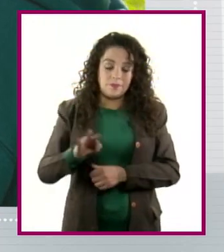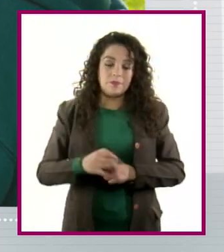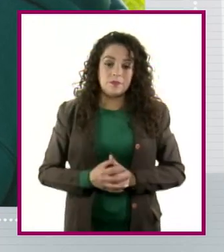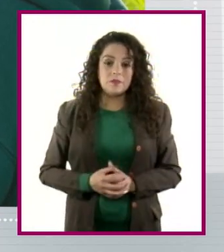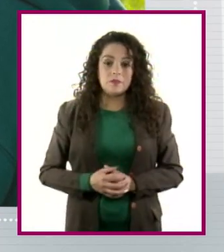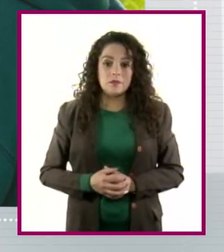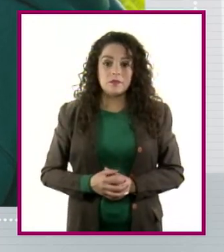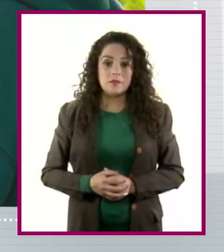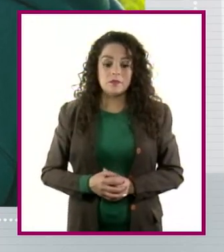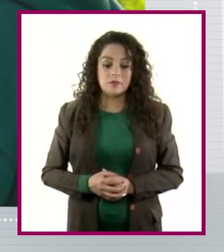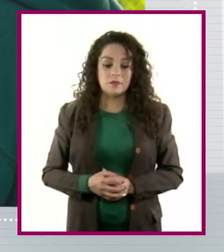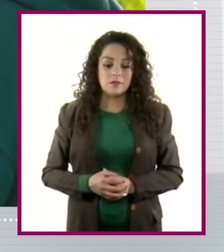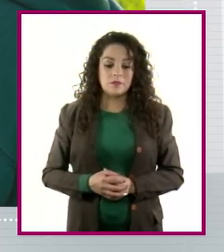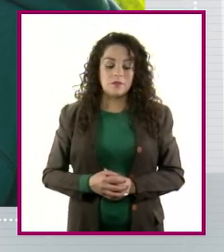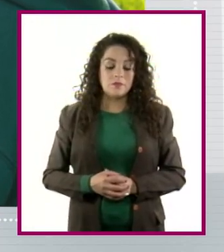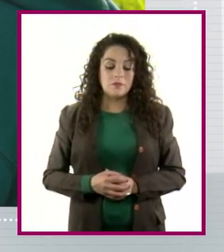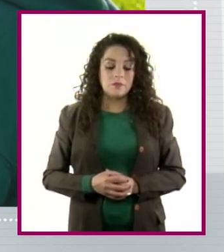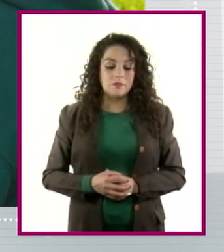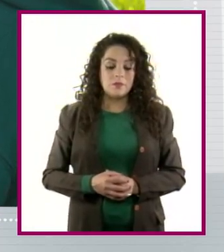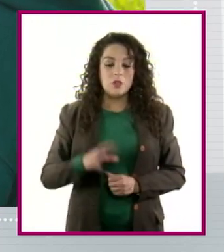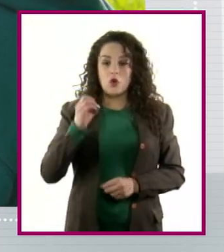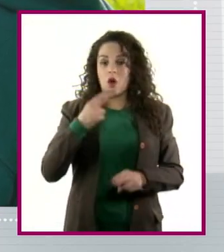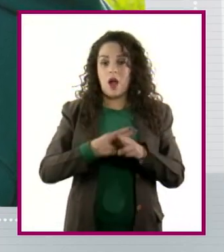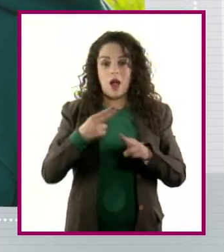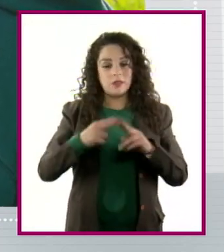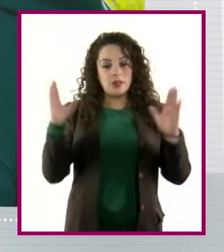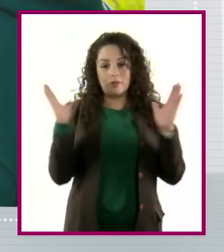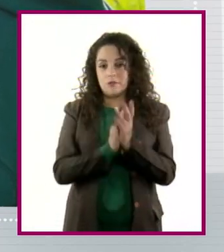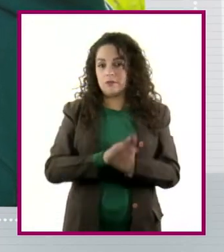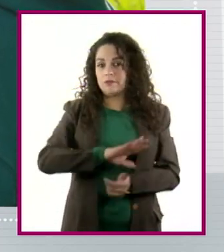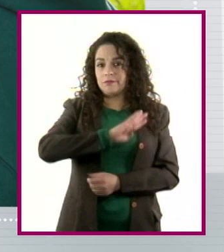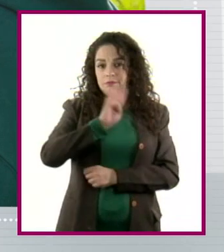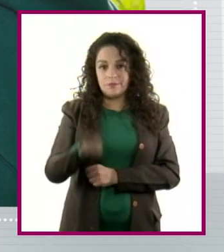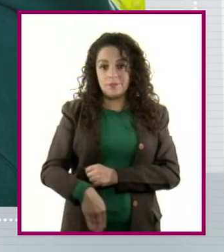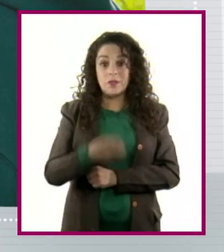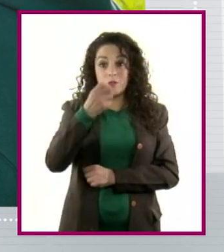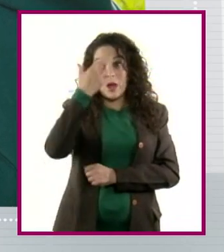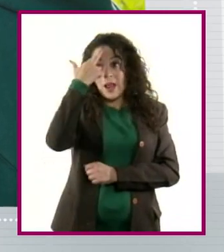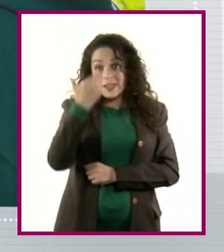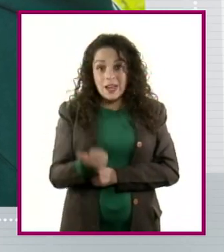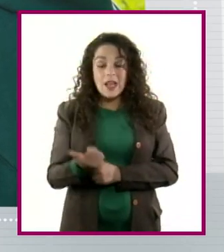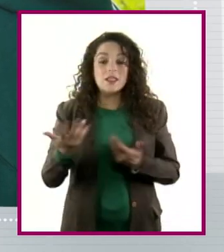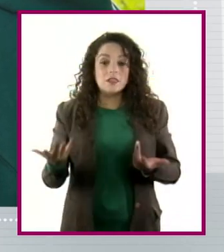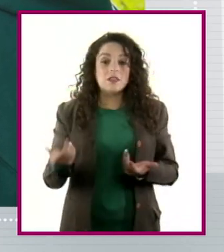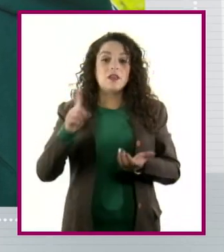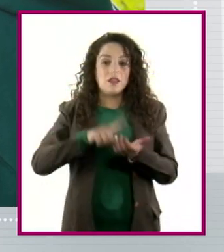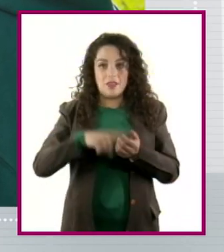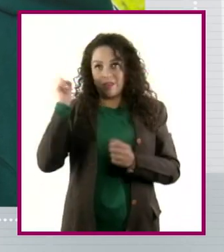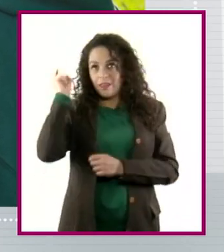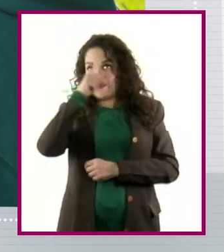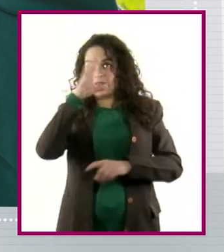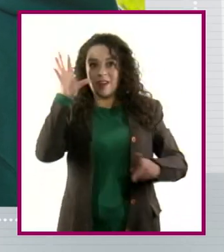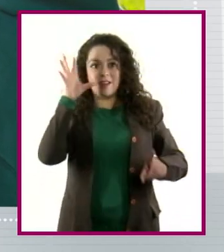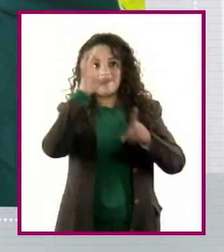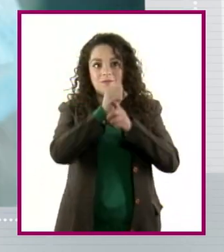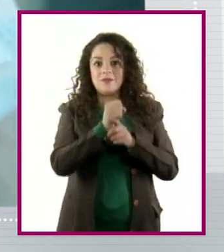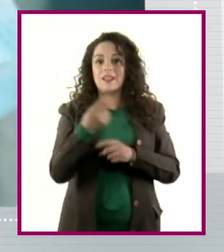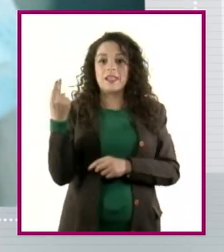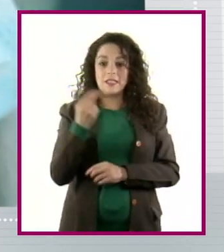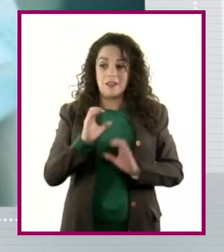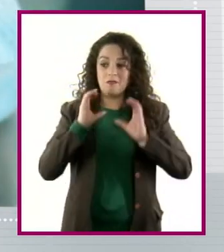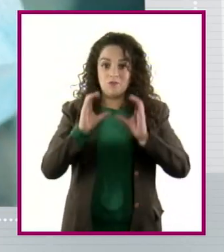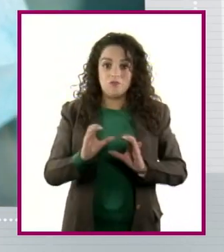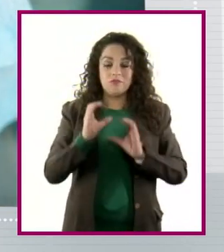este virus, inclusive la muerte, ¿no? Entonces, por esa parte, creo que de los desafíos que tiene